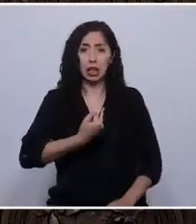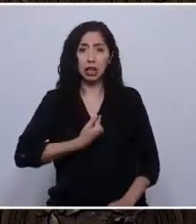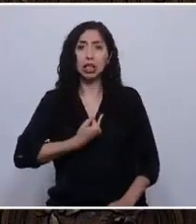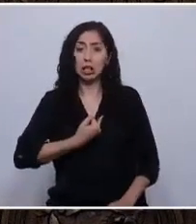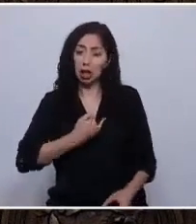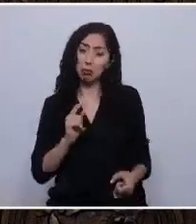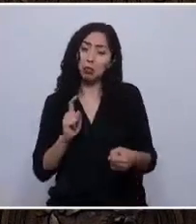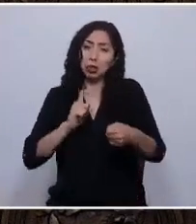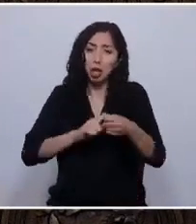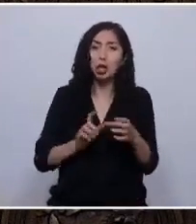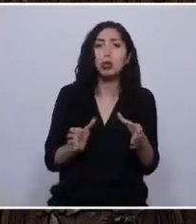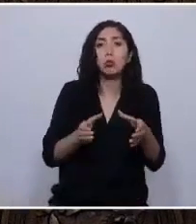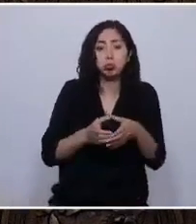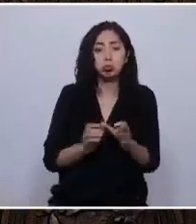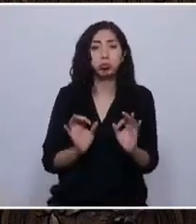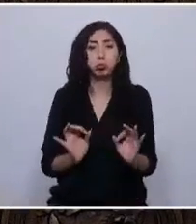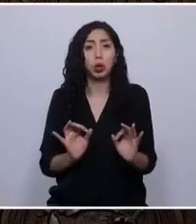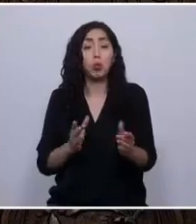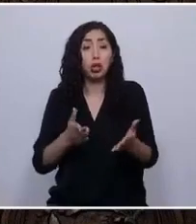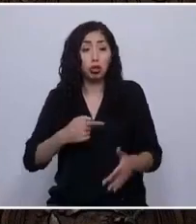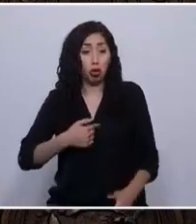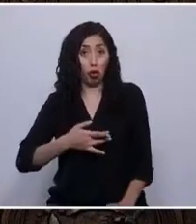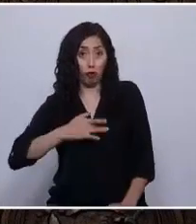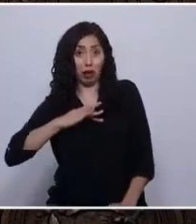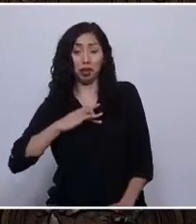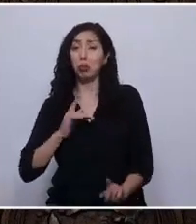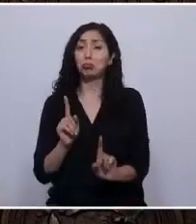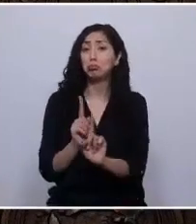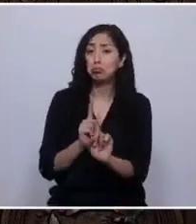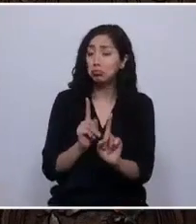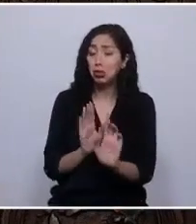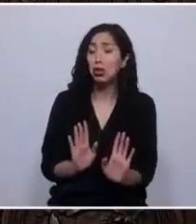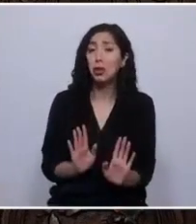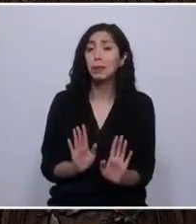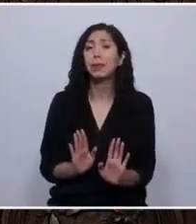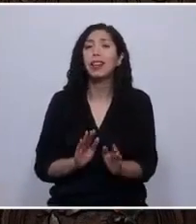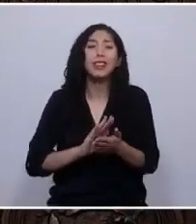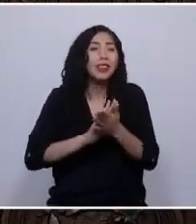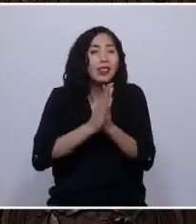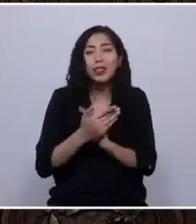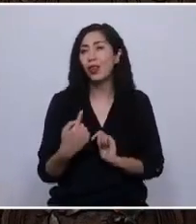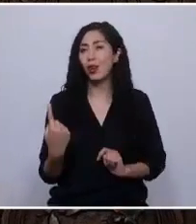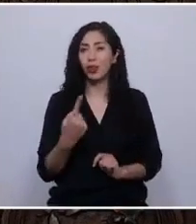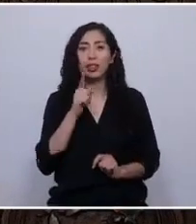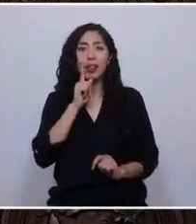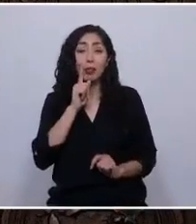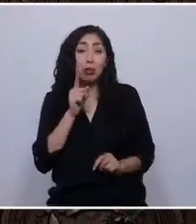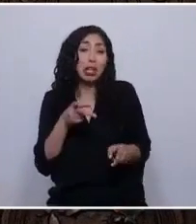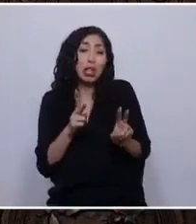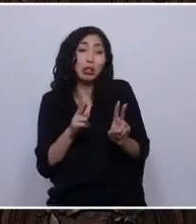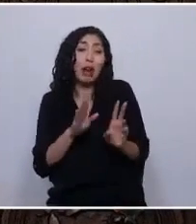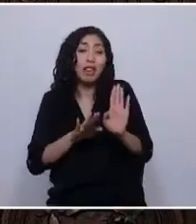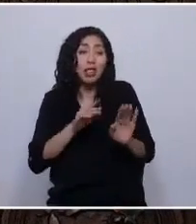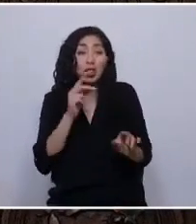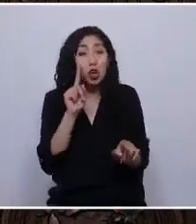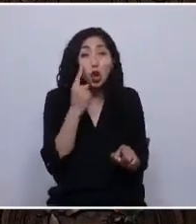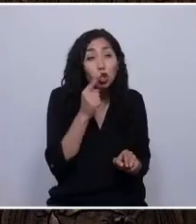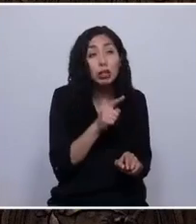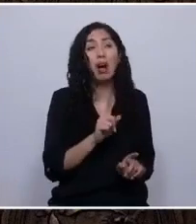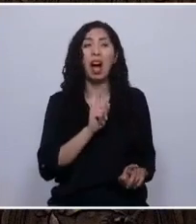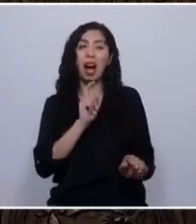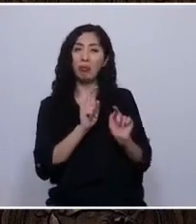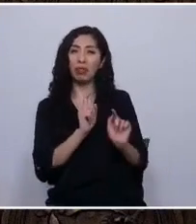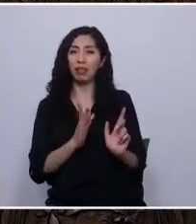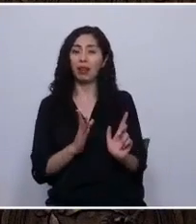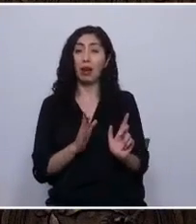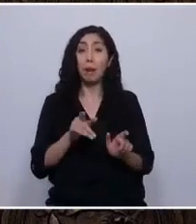pertenencia. Por eso no me ofendo, no me resiento. Todos tenemos el derecho de cuestionar lo que nos es desconocido. Las personas del